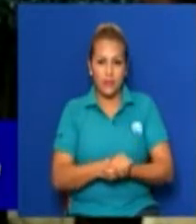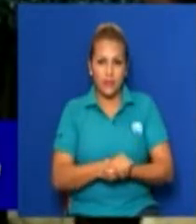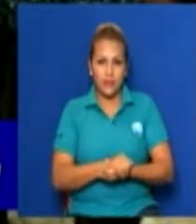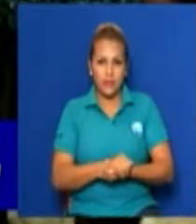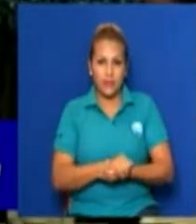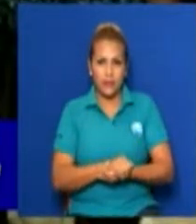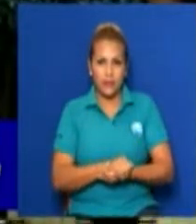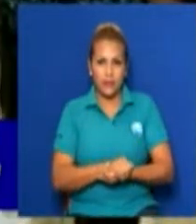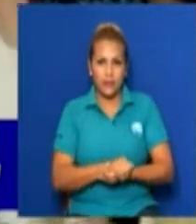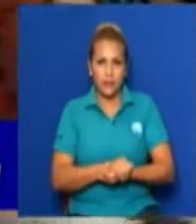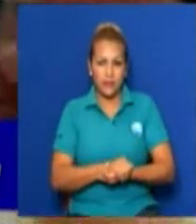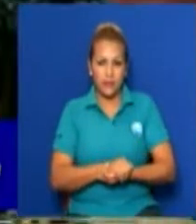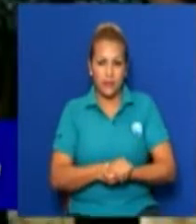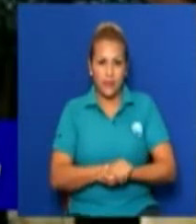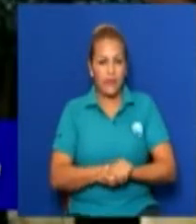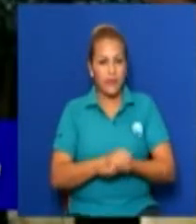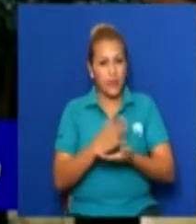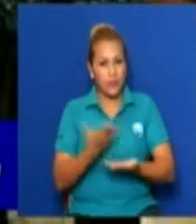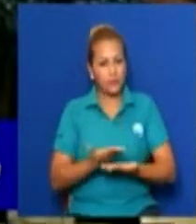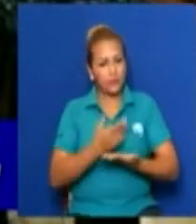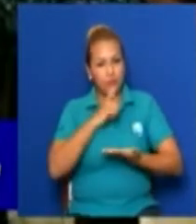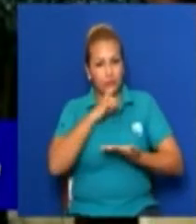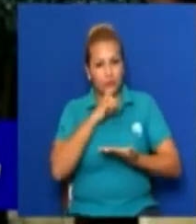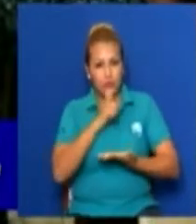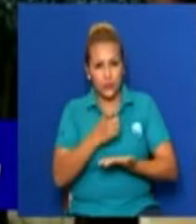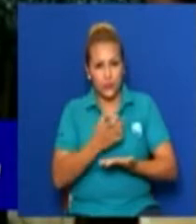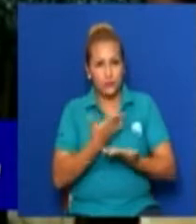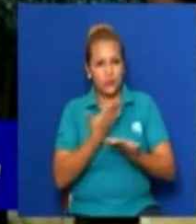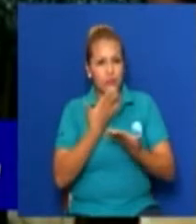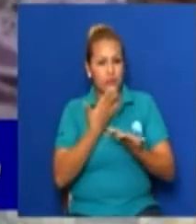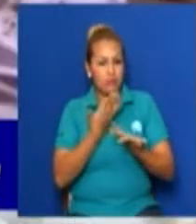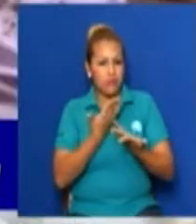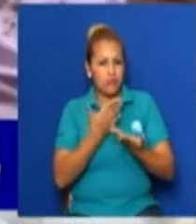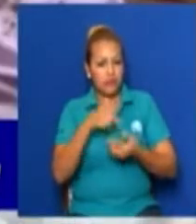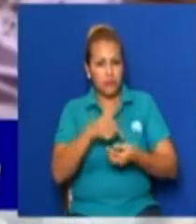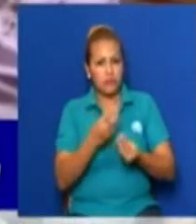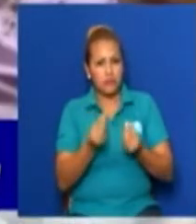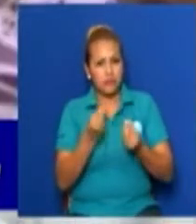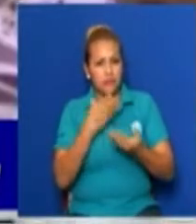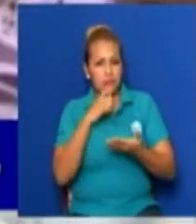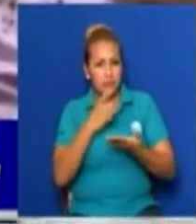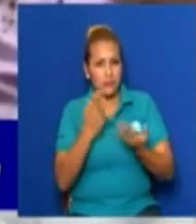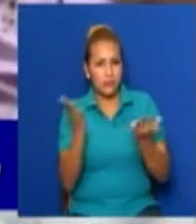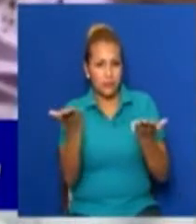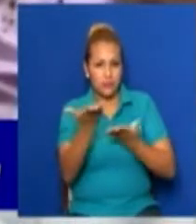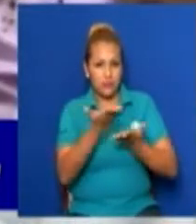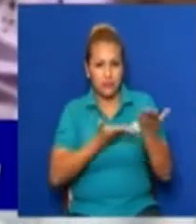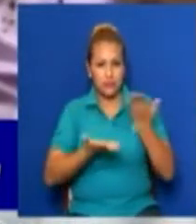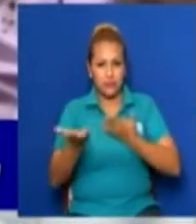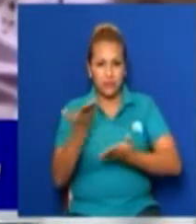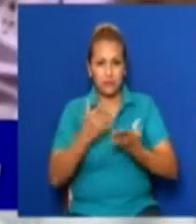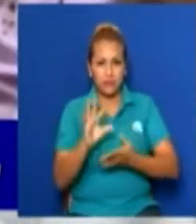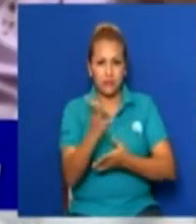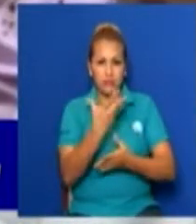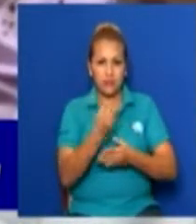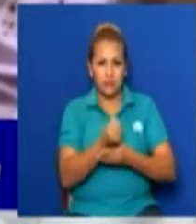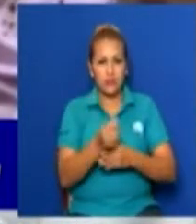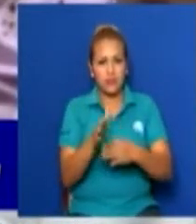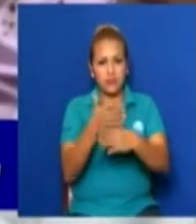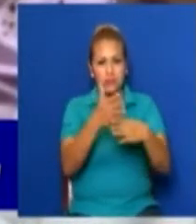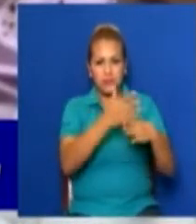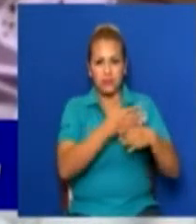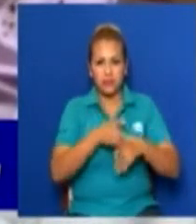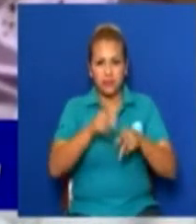Un placer enorme esta mañana poder compartir con todos ustedes y también con diferentes personalidades que